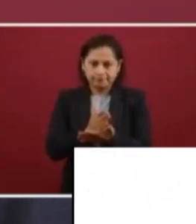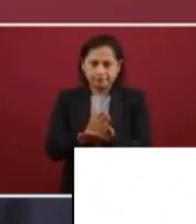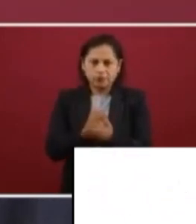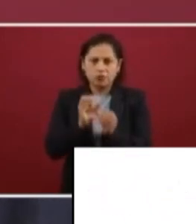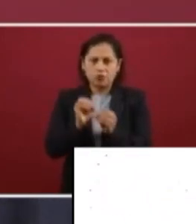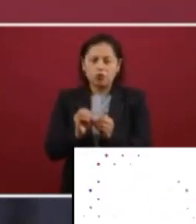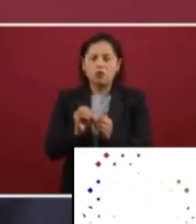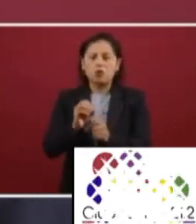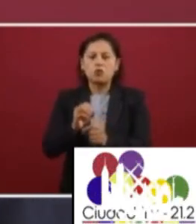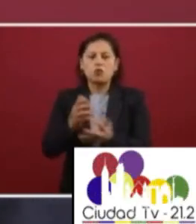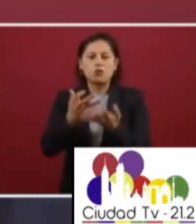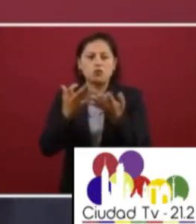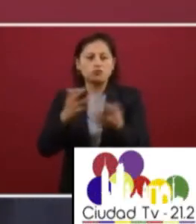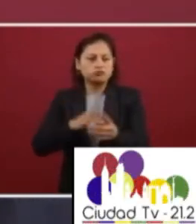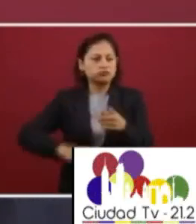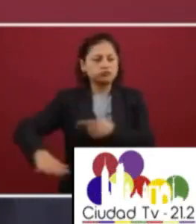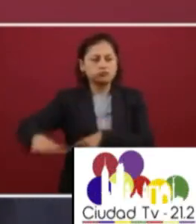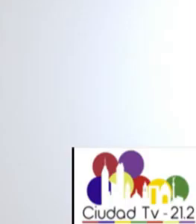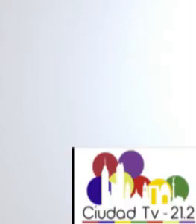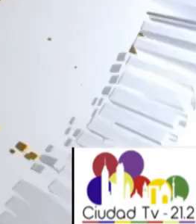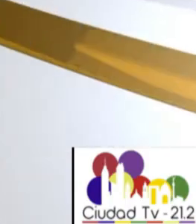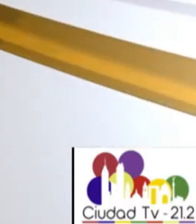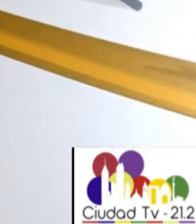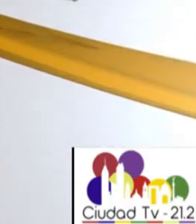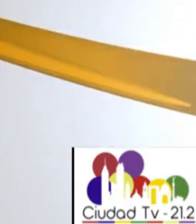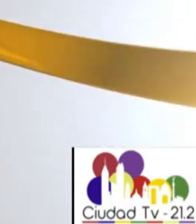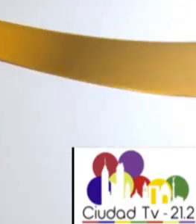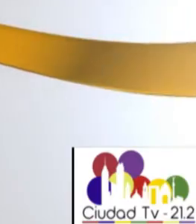territorio y eso es lo que estamos haciendo